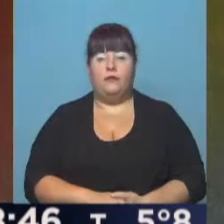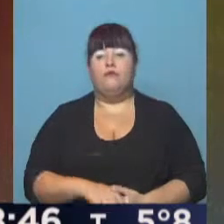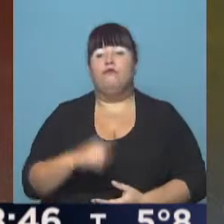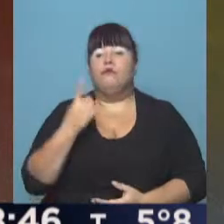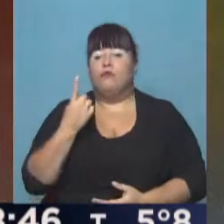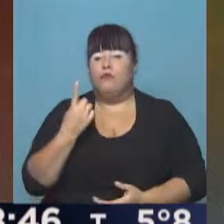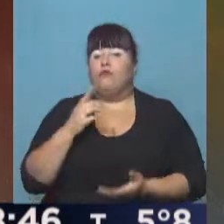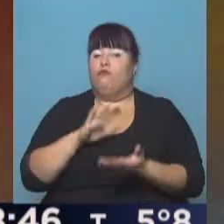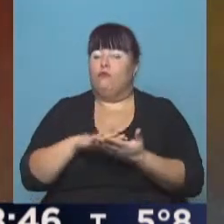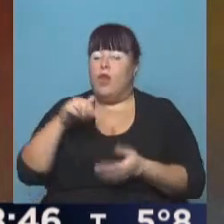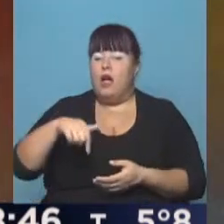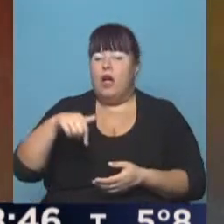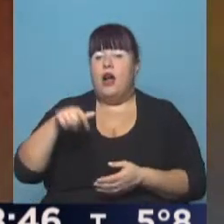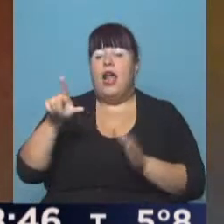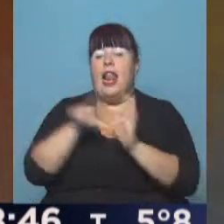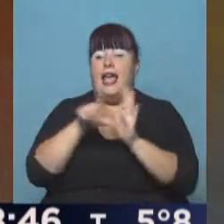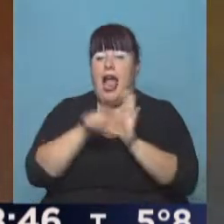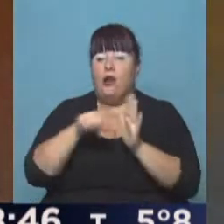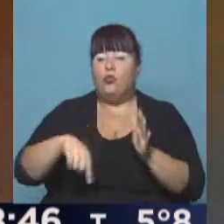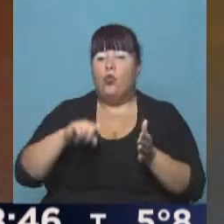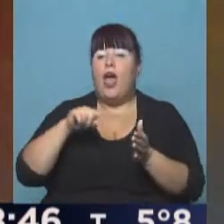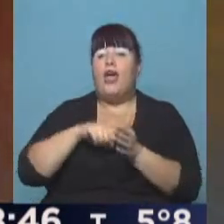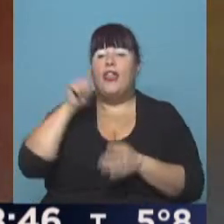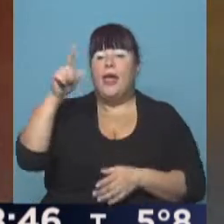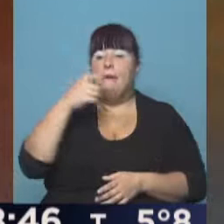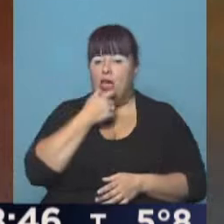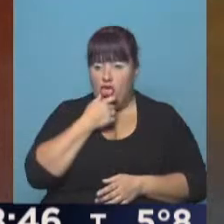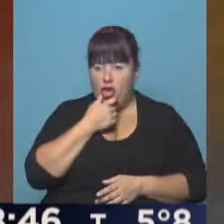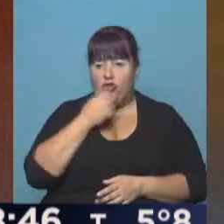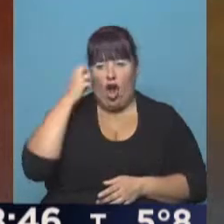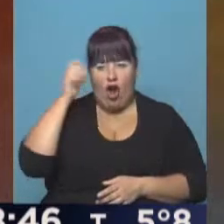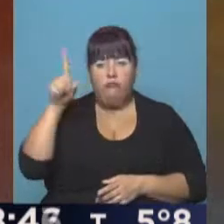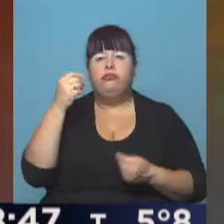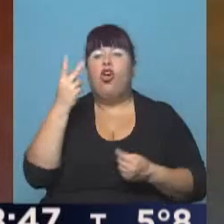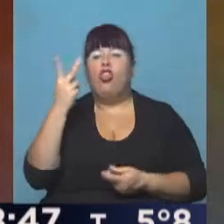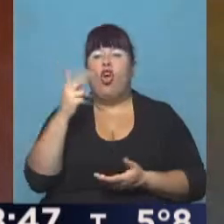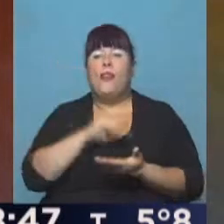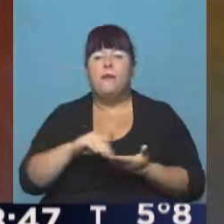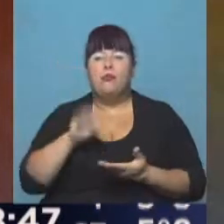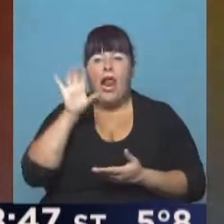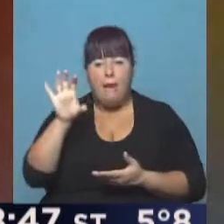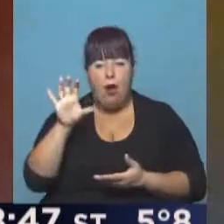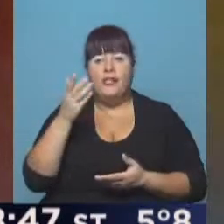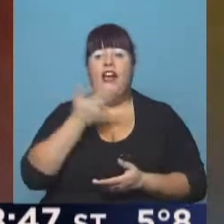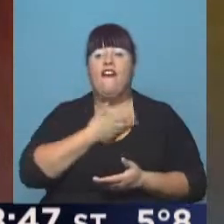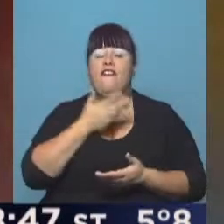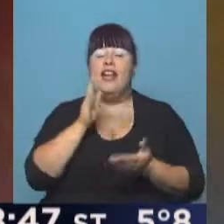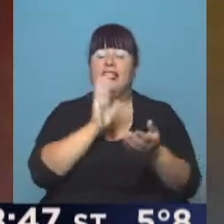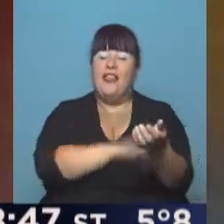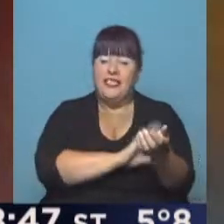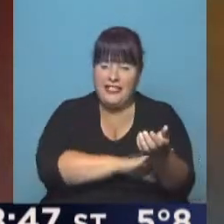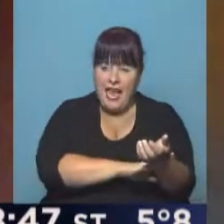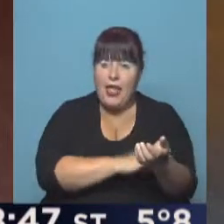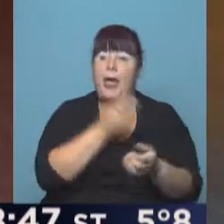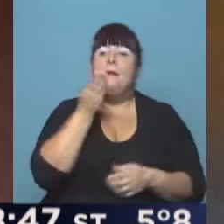Hay un hecho que está sucediendo en la legislatura de la provincia de Mendoza y que tiene que ver con dos diputados provinciales del Frente de Izquierda que